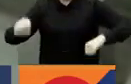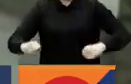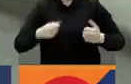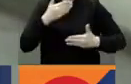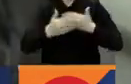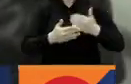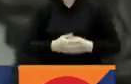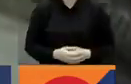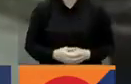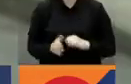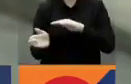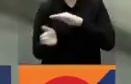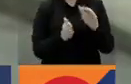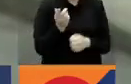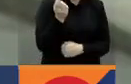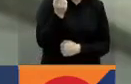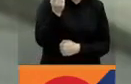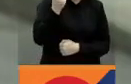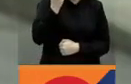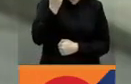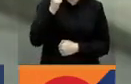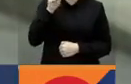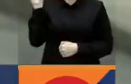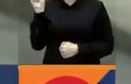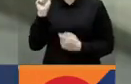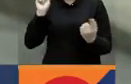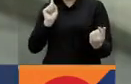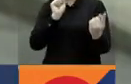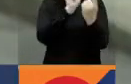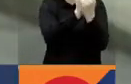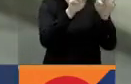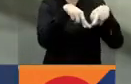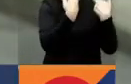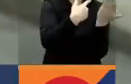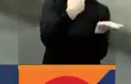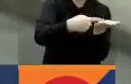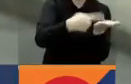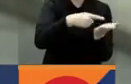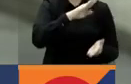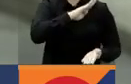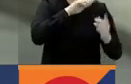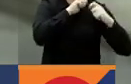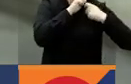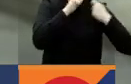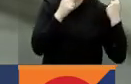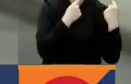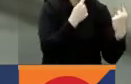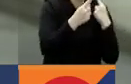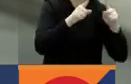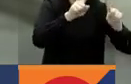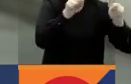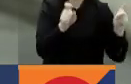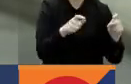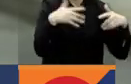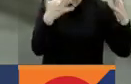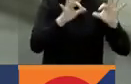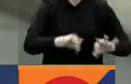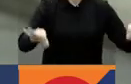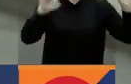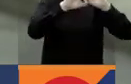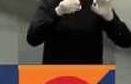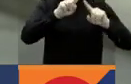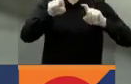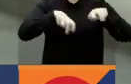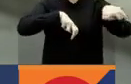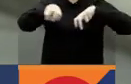En las últimas horas el jefe del Estado se reunió con la alcaldesa de Bogotá, Claudia López, donde se trataron varios temas. El pilar sin duda fue el materia de